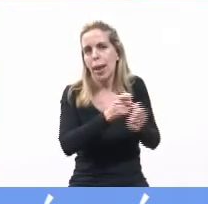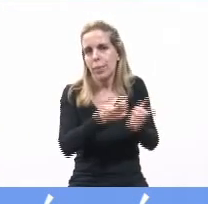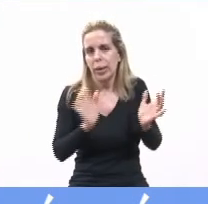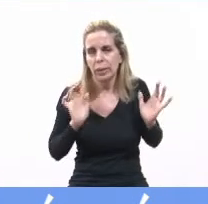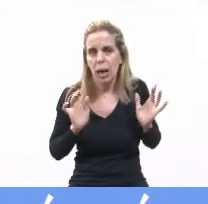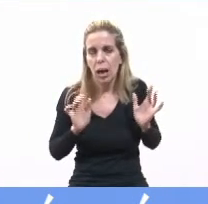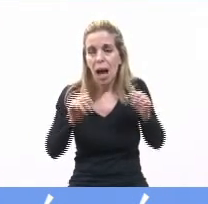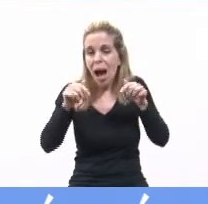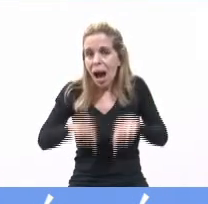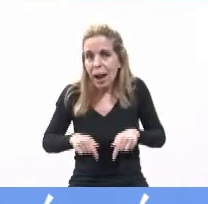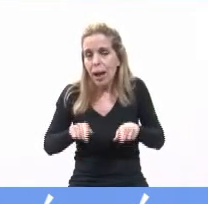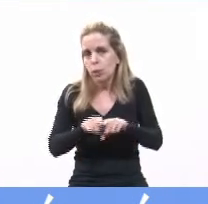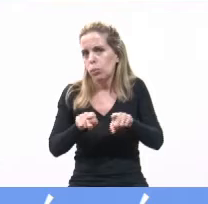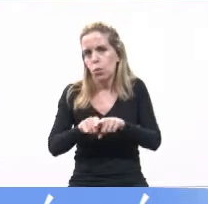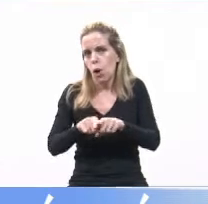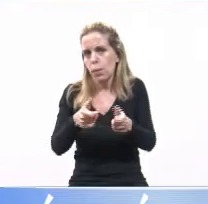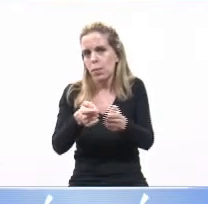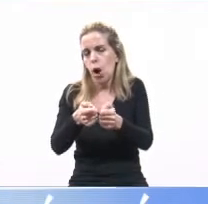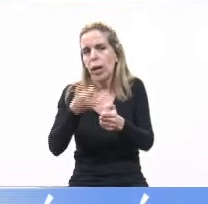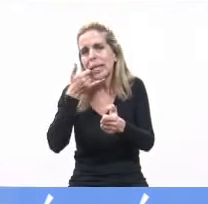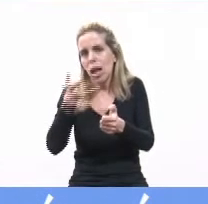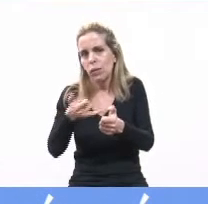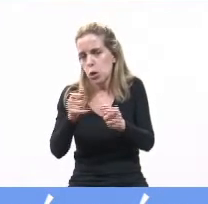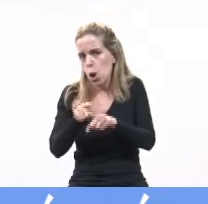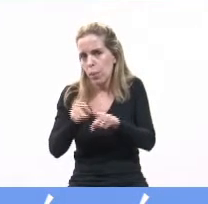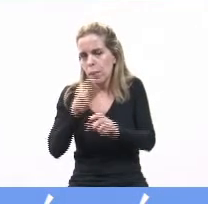respondiendo. Y acá no es diferente esto.